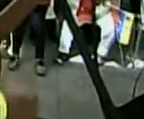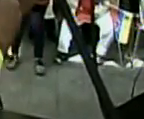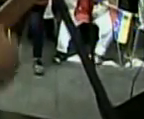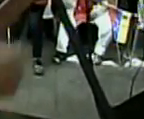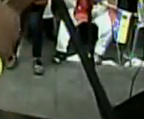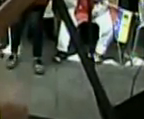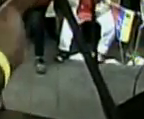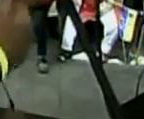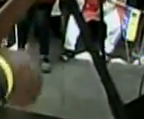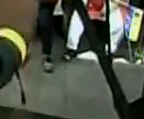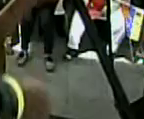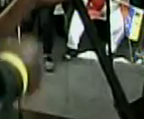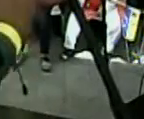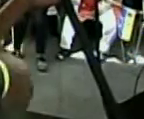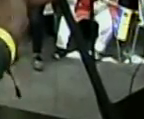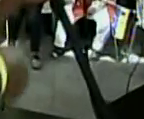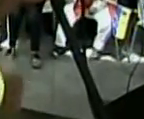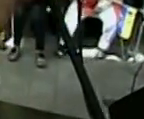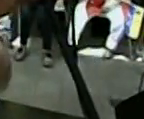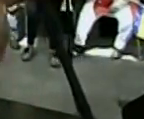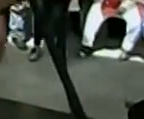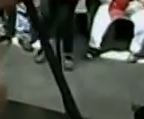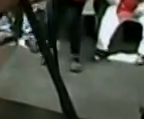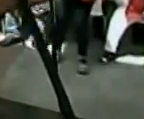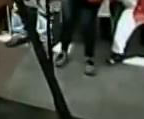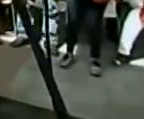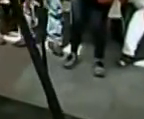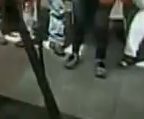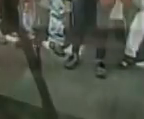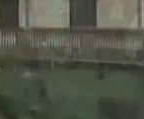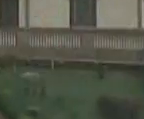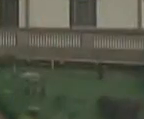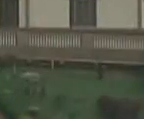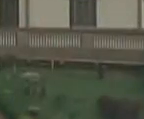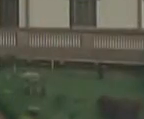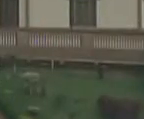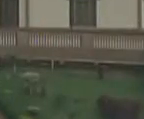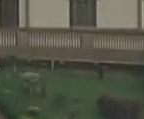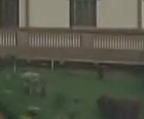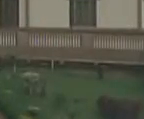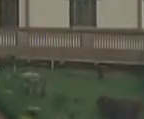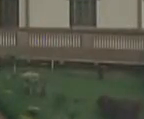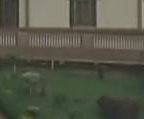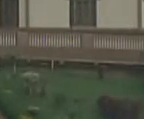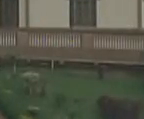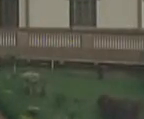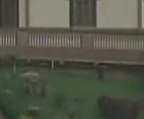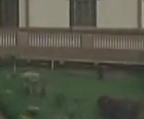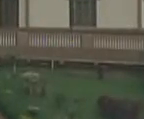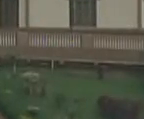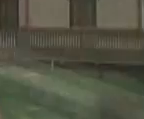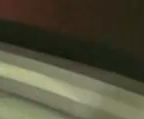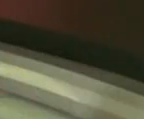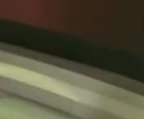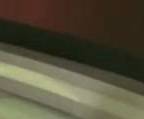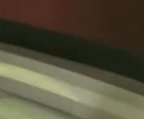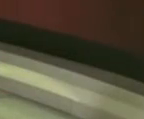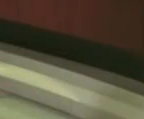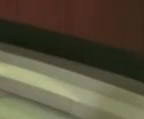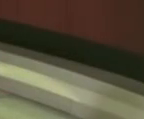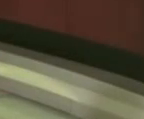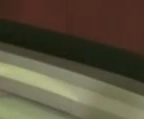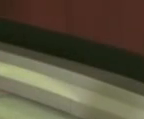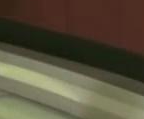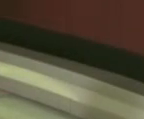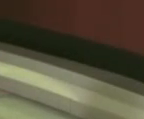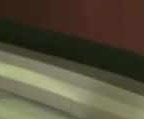Nosotros vamos a despedir este contacto informativo. Adelante. que la alegría vencerá todas.